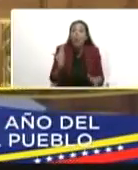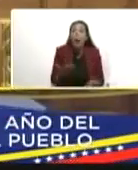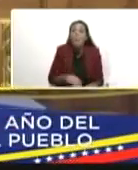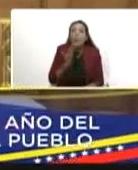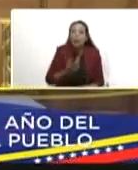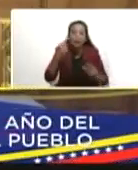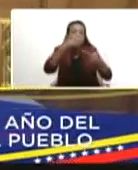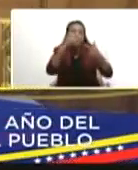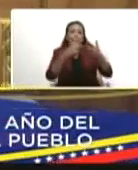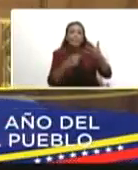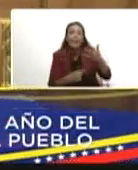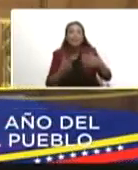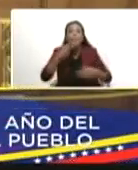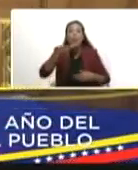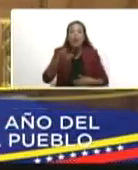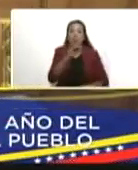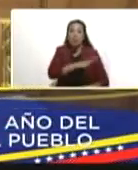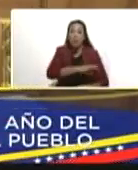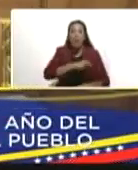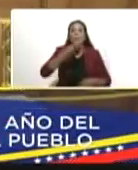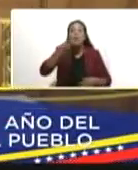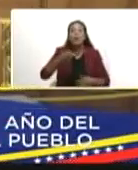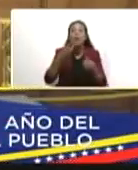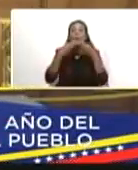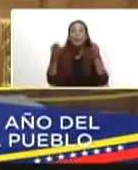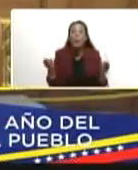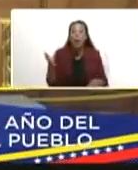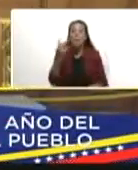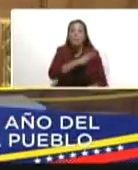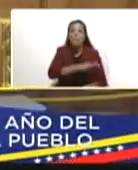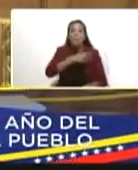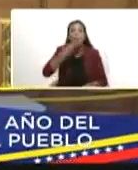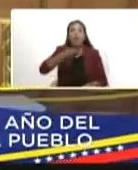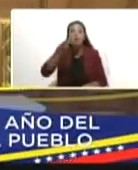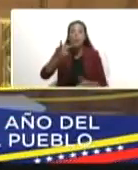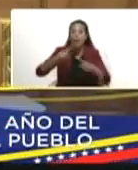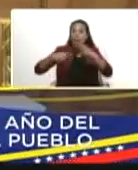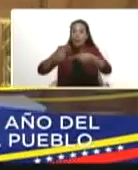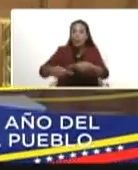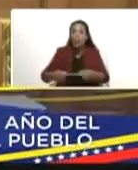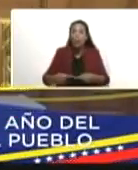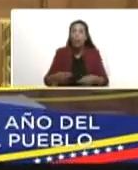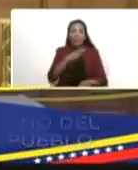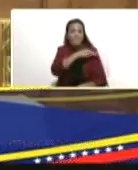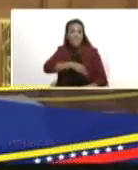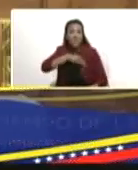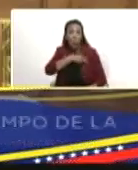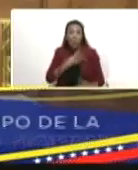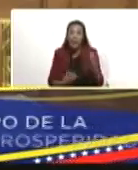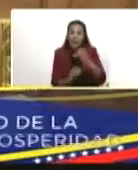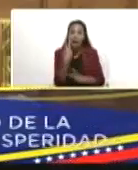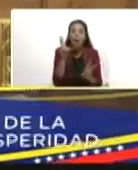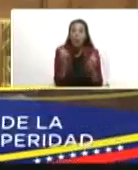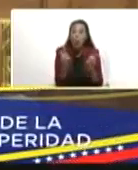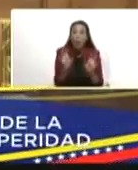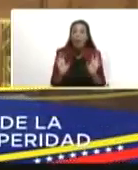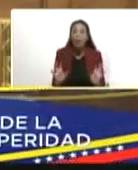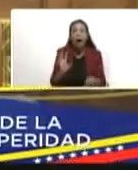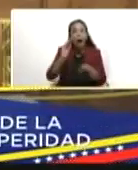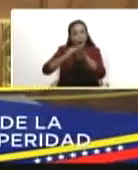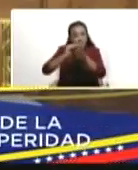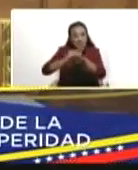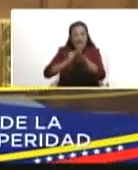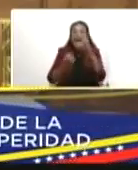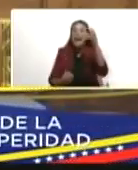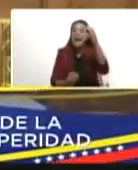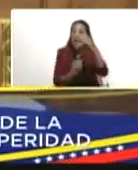políticas públicas de las políticas sociales en una nueva generación de grandes misiones por eso anuncio